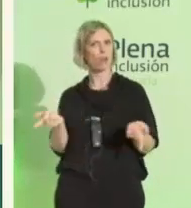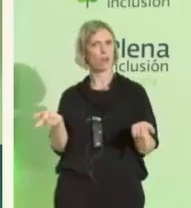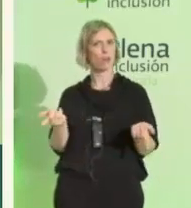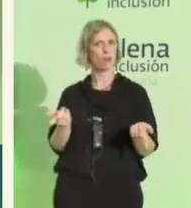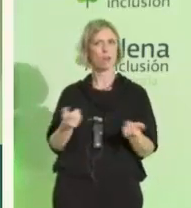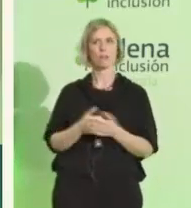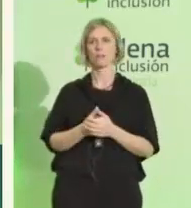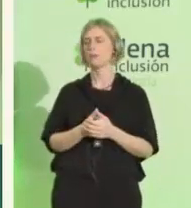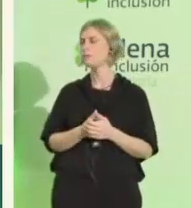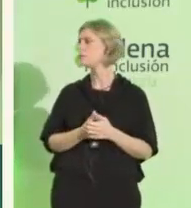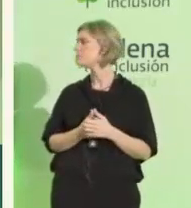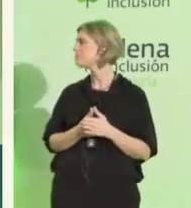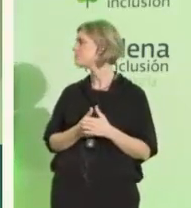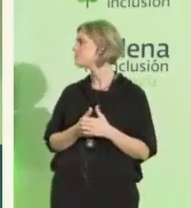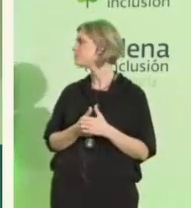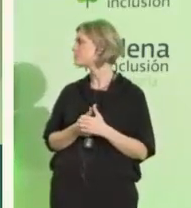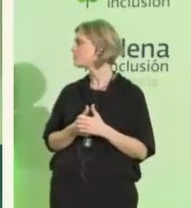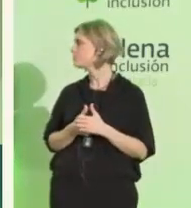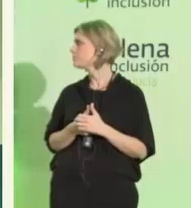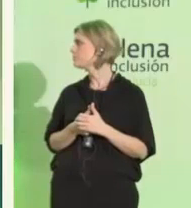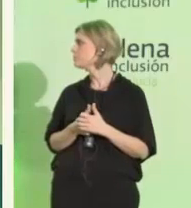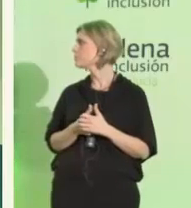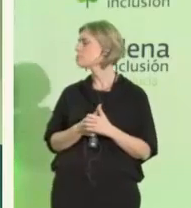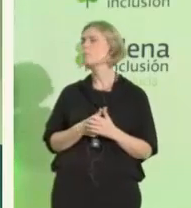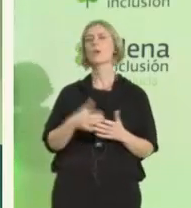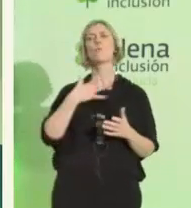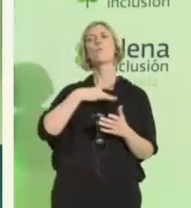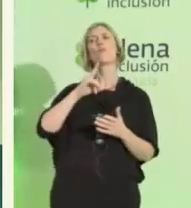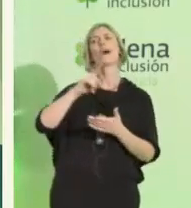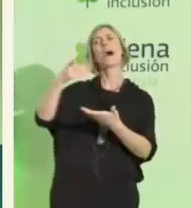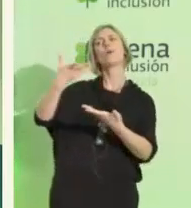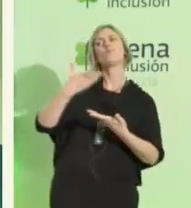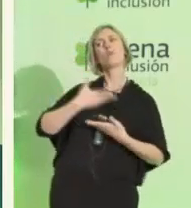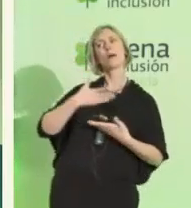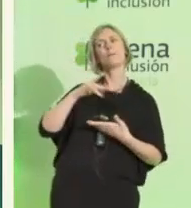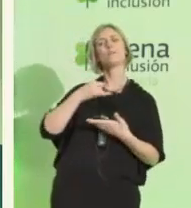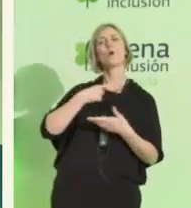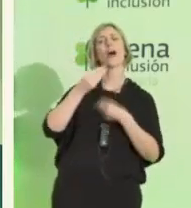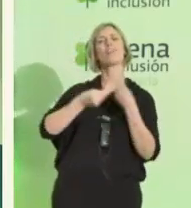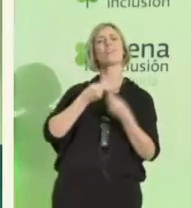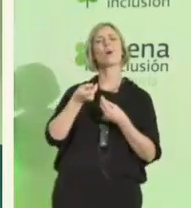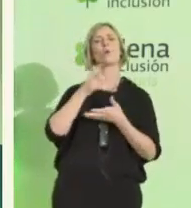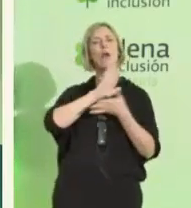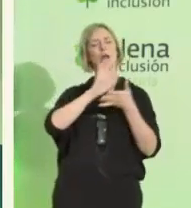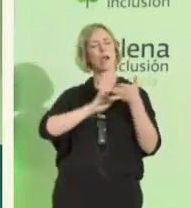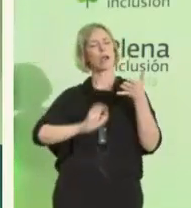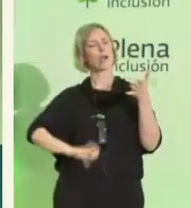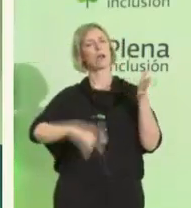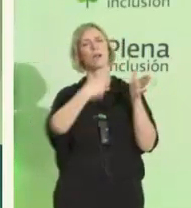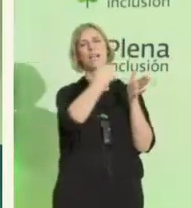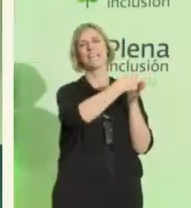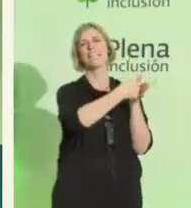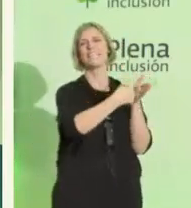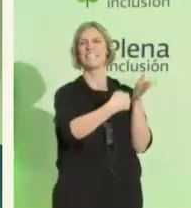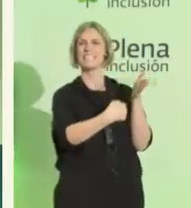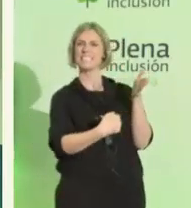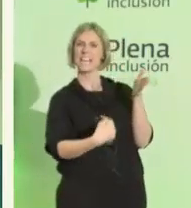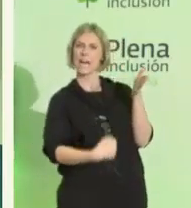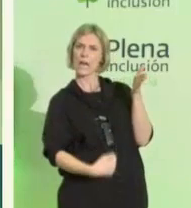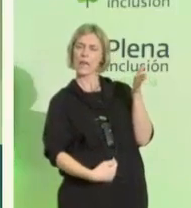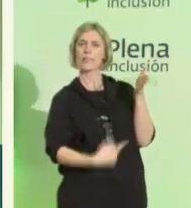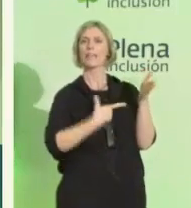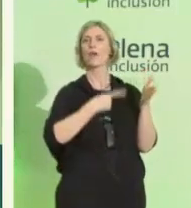les puede ayudar a hacer una una lista de los buenos ejemplos